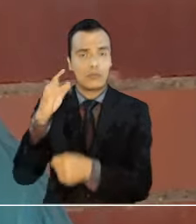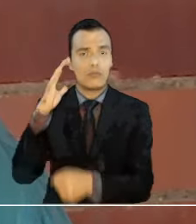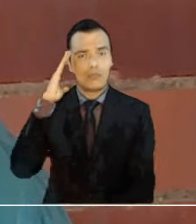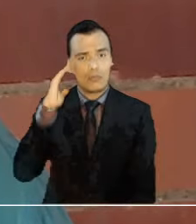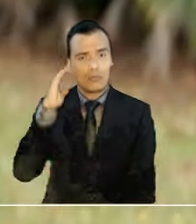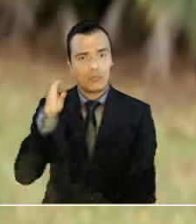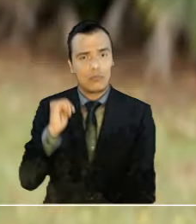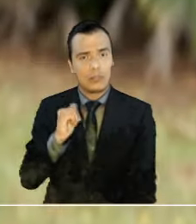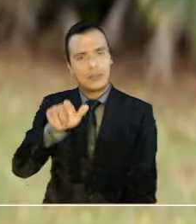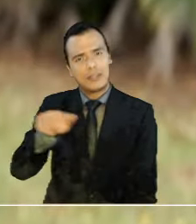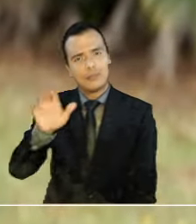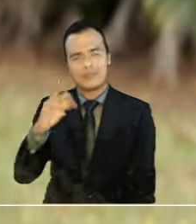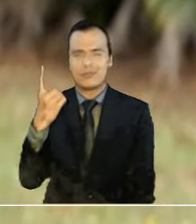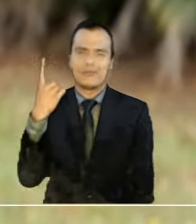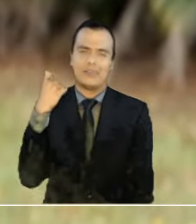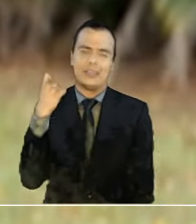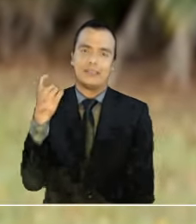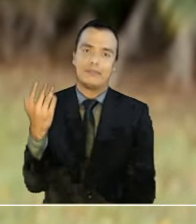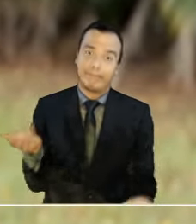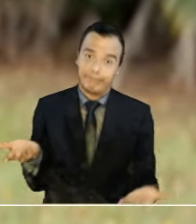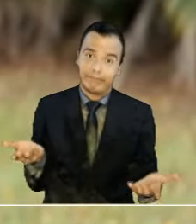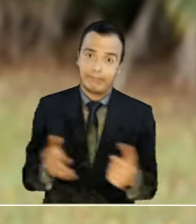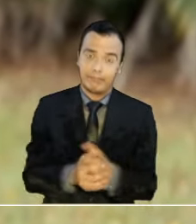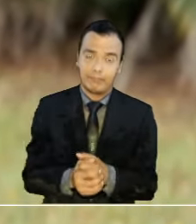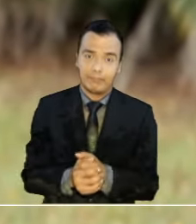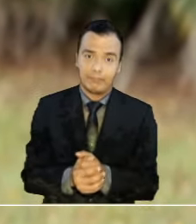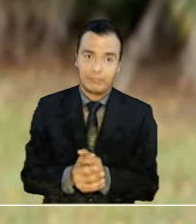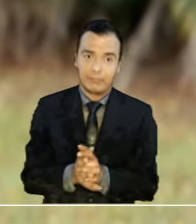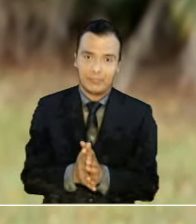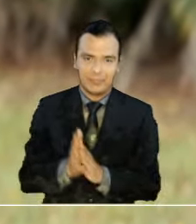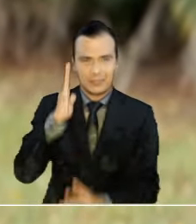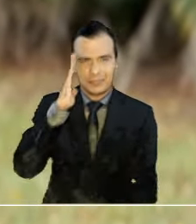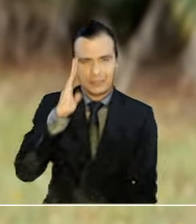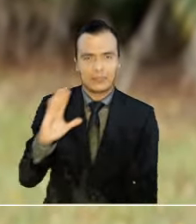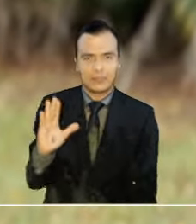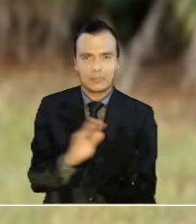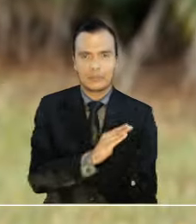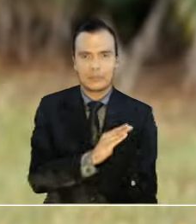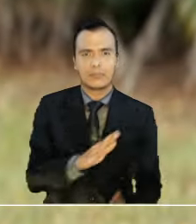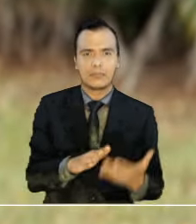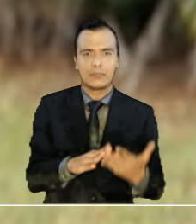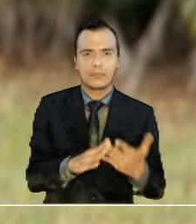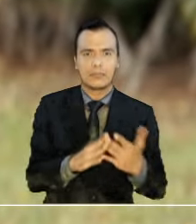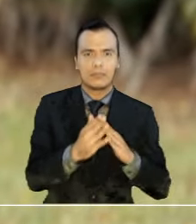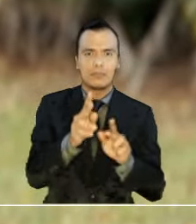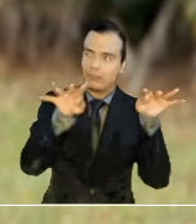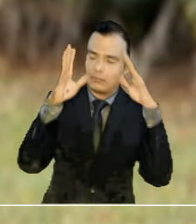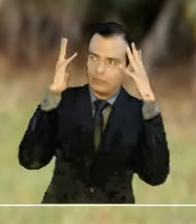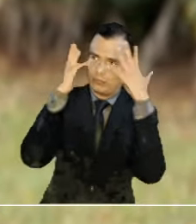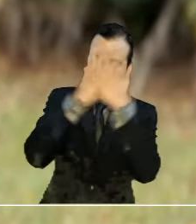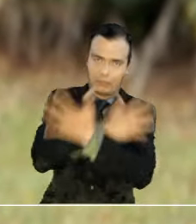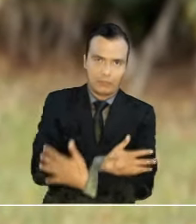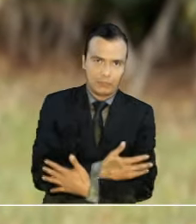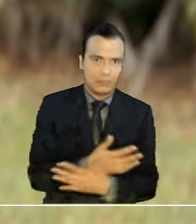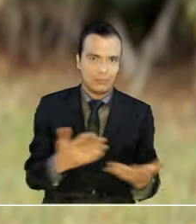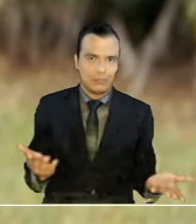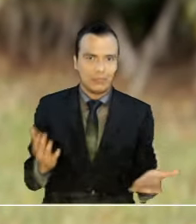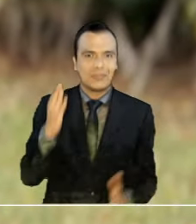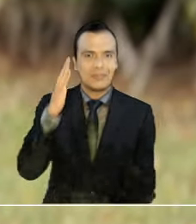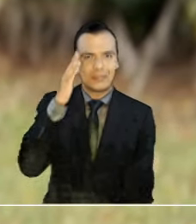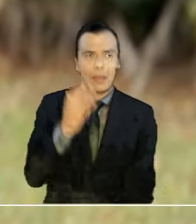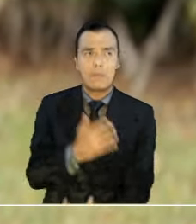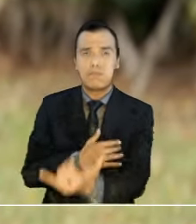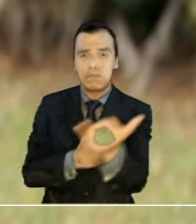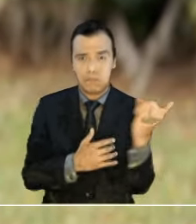y ciudadanos. Y es que la comunidad rechaza este acto no solo porque se dio cuando la ciudad acogía uno de los festivales